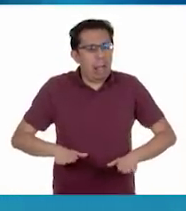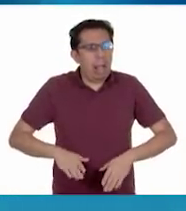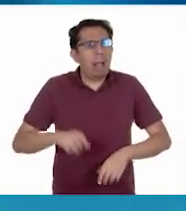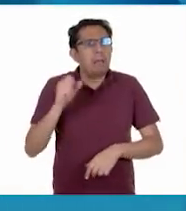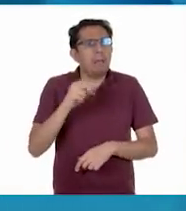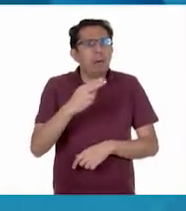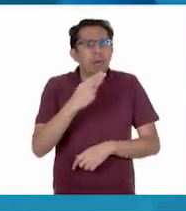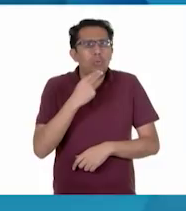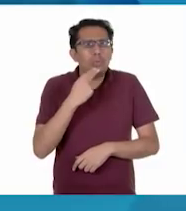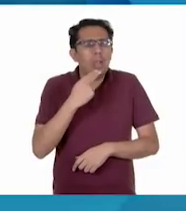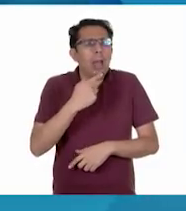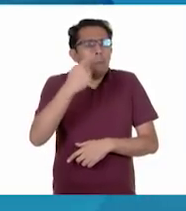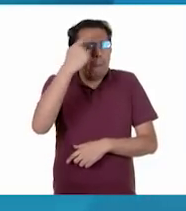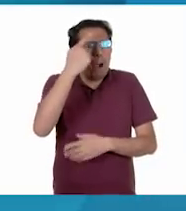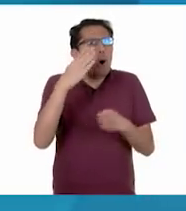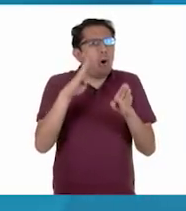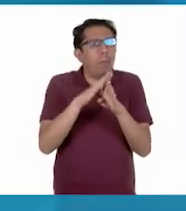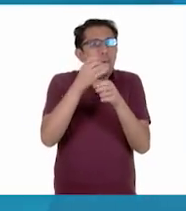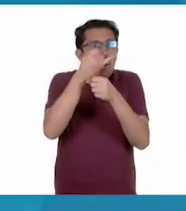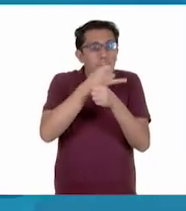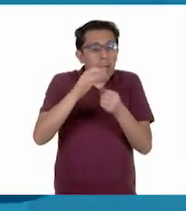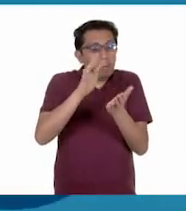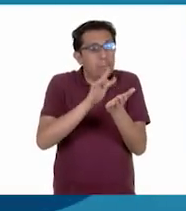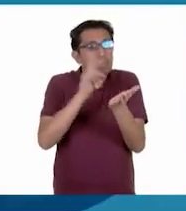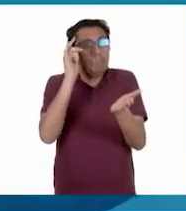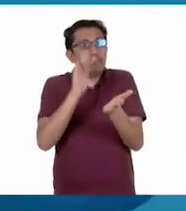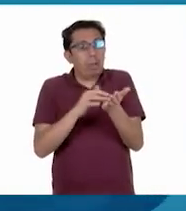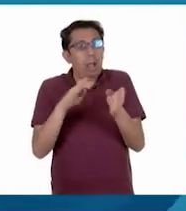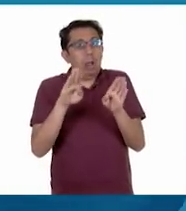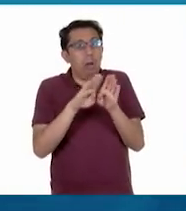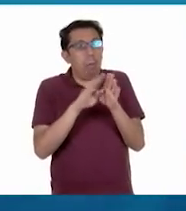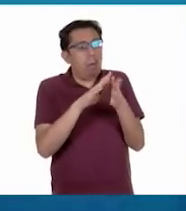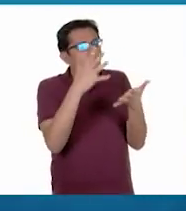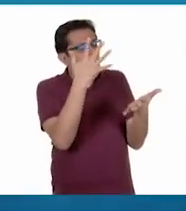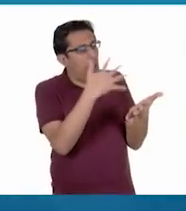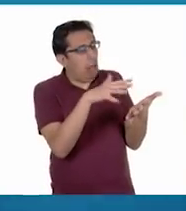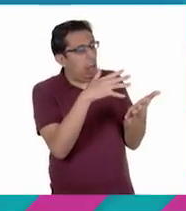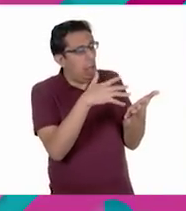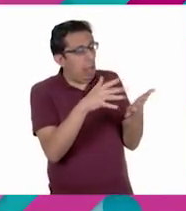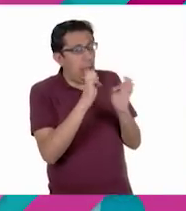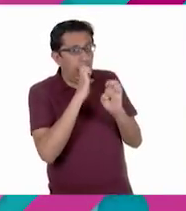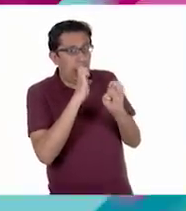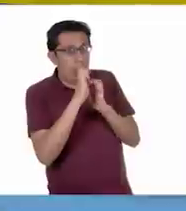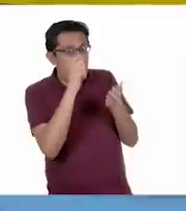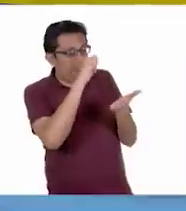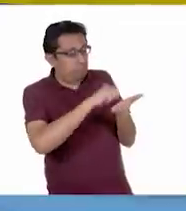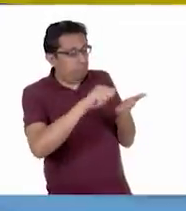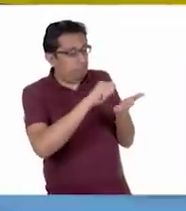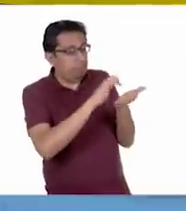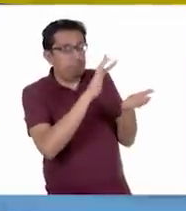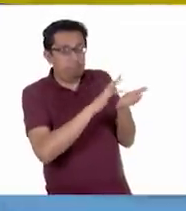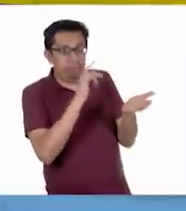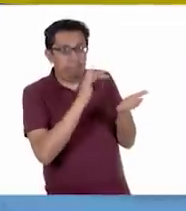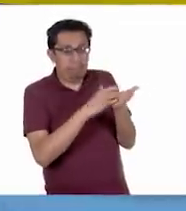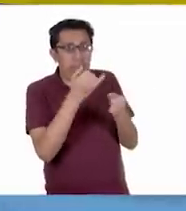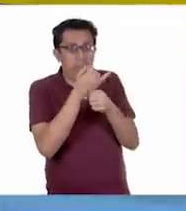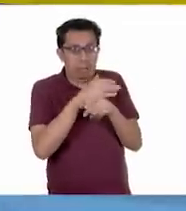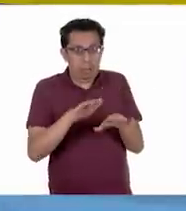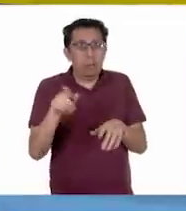para obtener información a partir de la lectura de un reporte de entrevista. ¿Están listas y